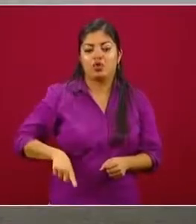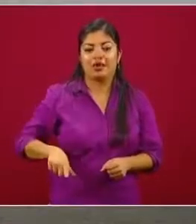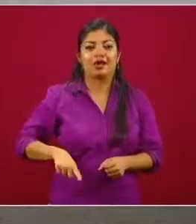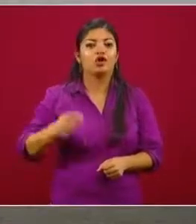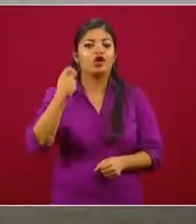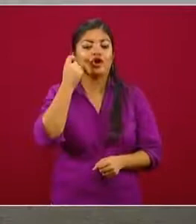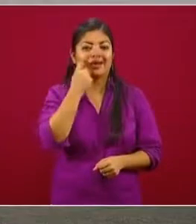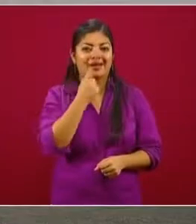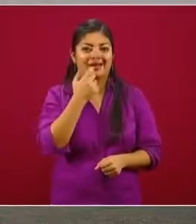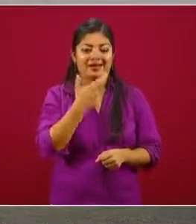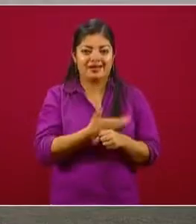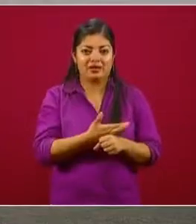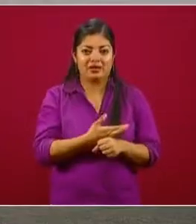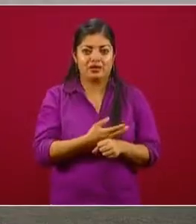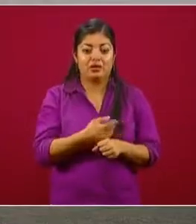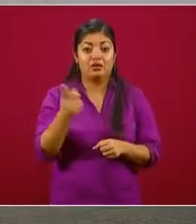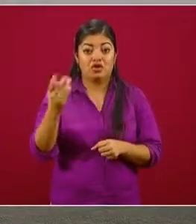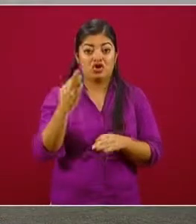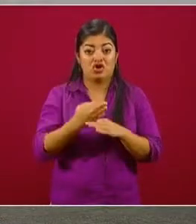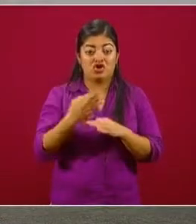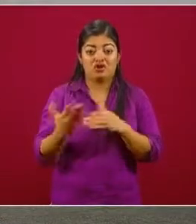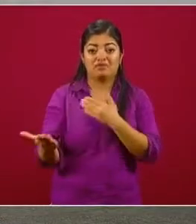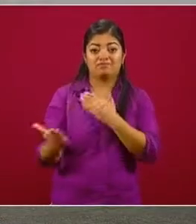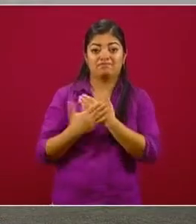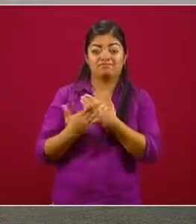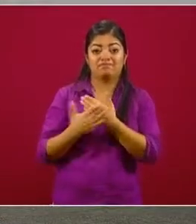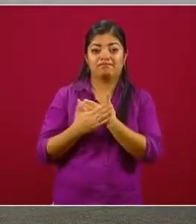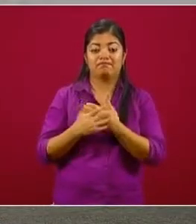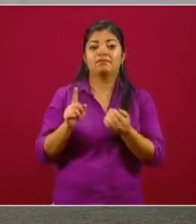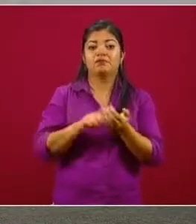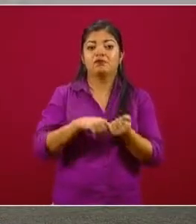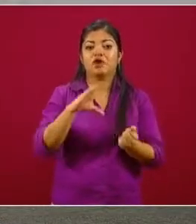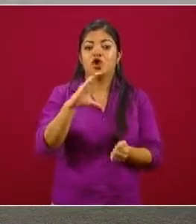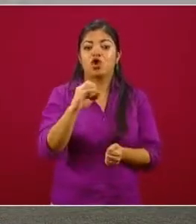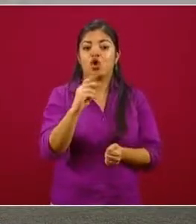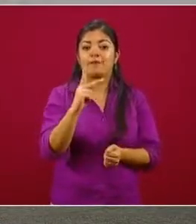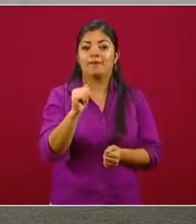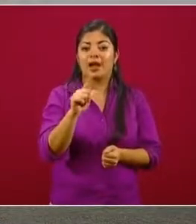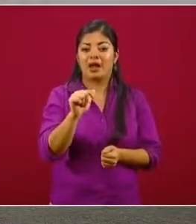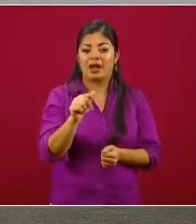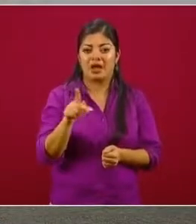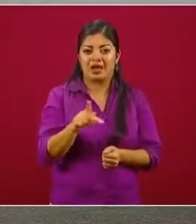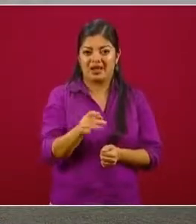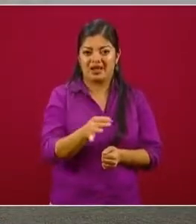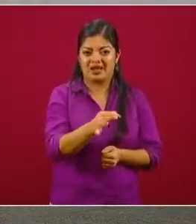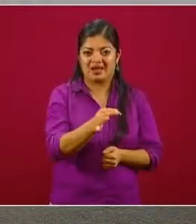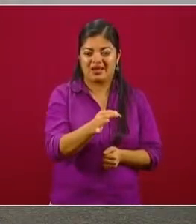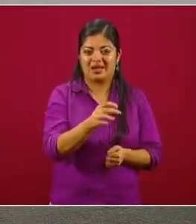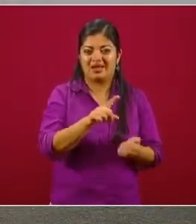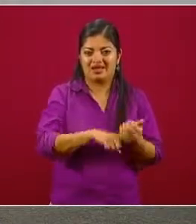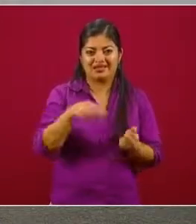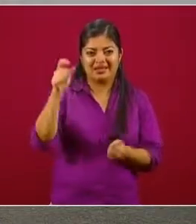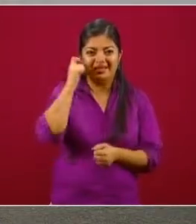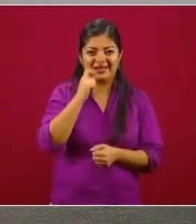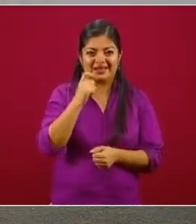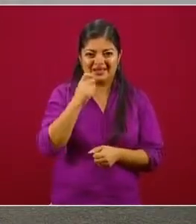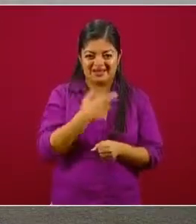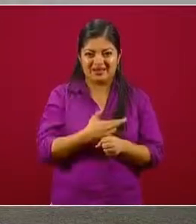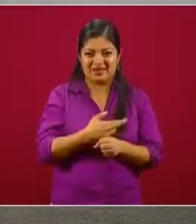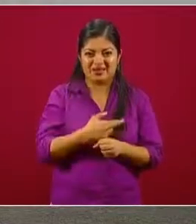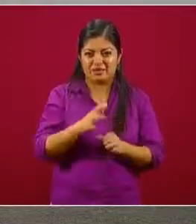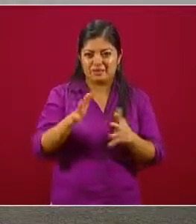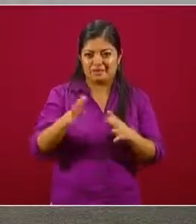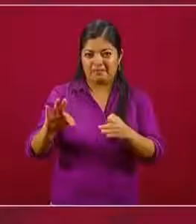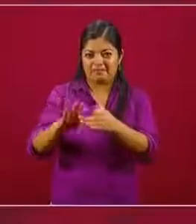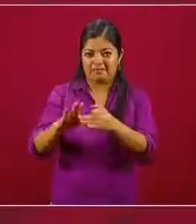Guerrero, en este instante me está alertando que el municipio de Copala, en la Costa Chica de Guerrero,